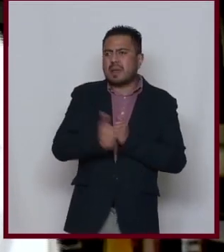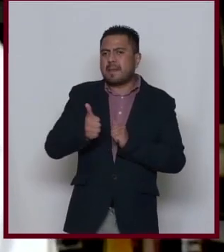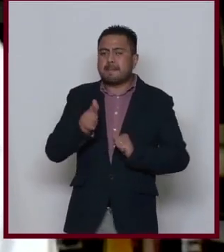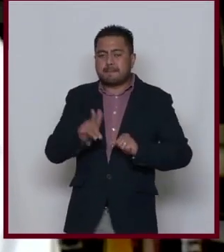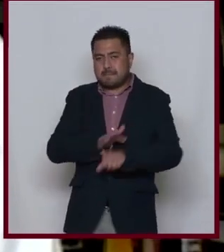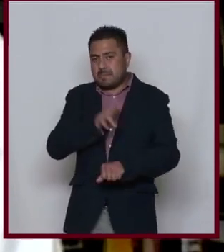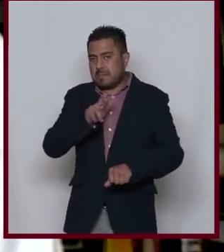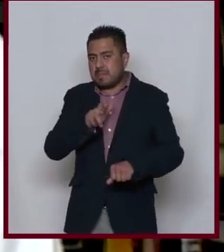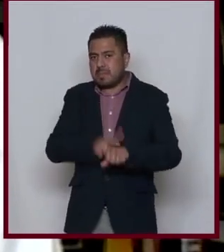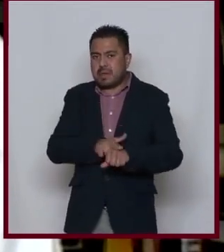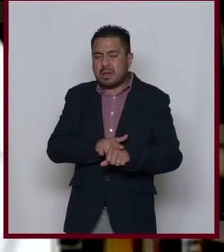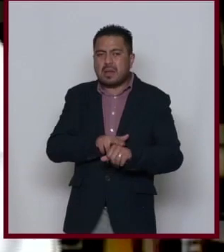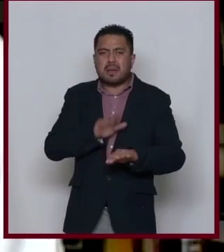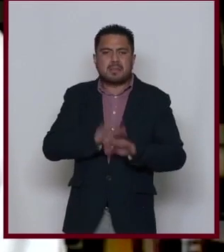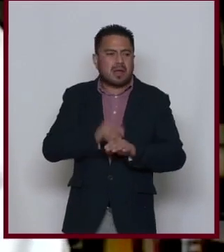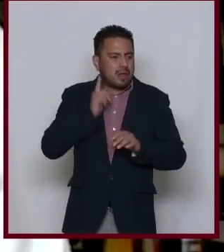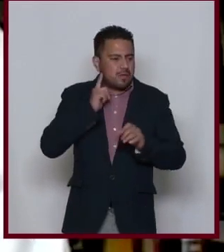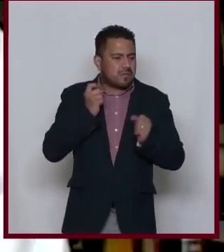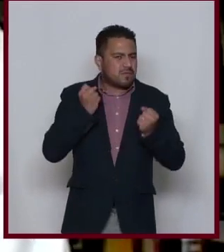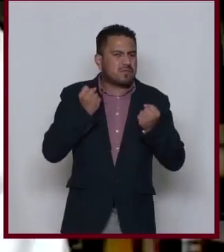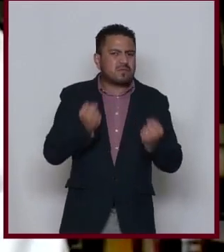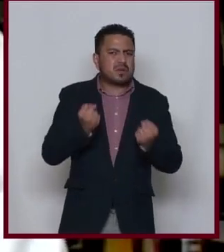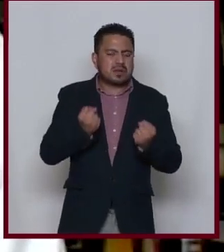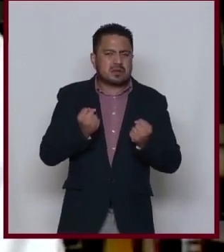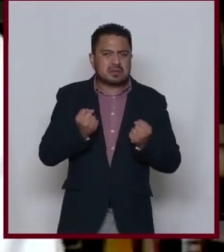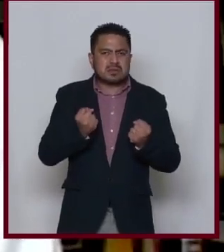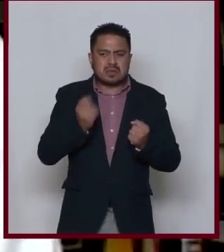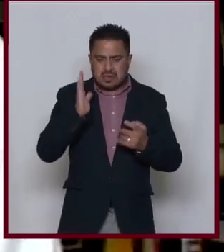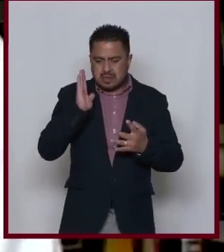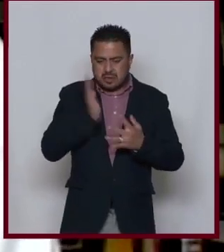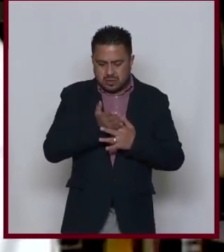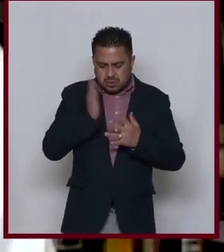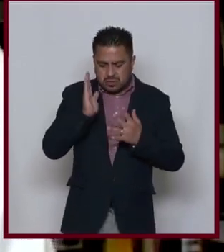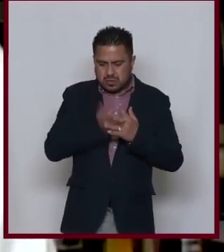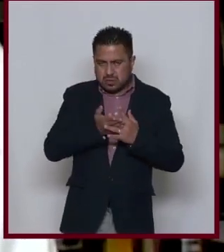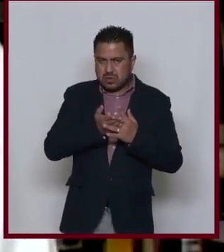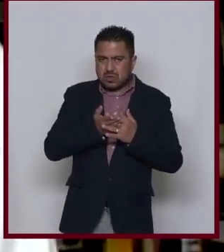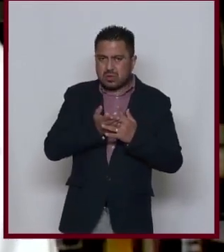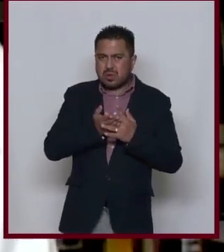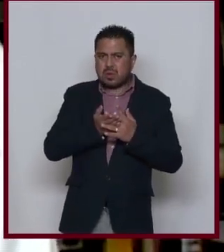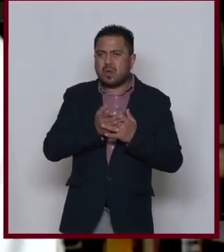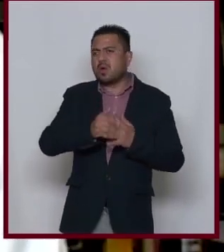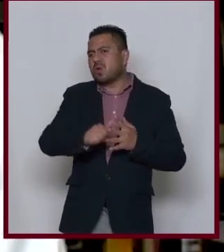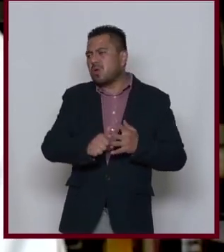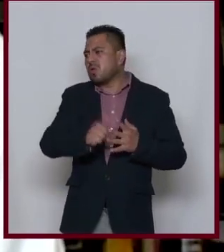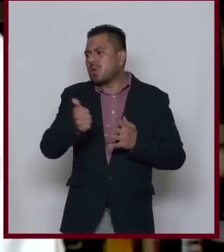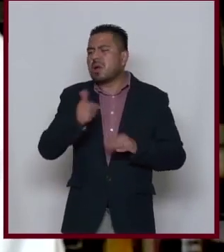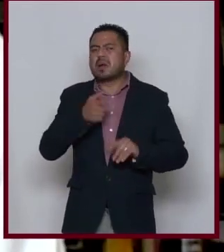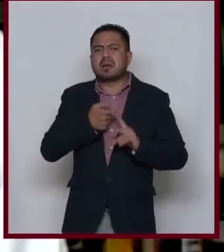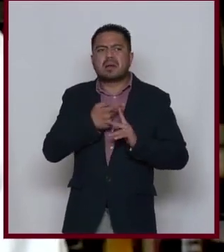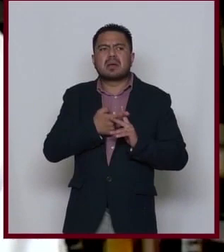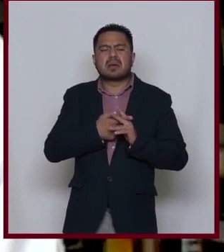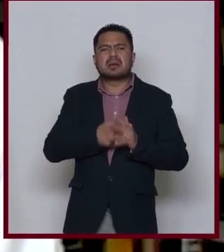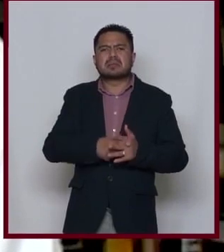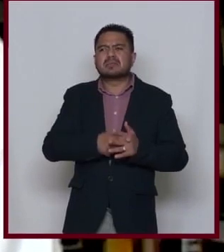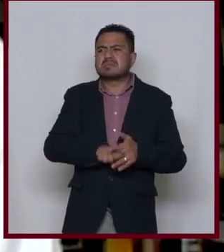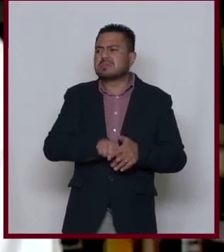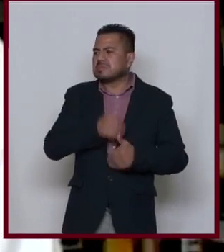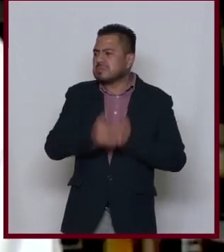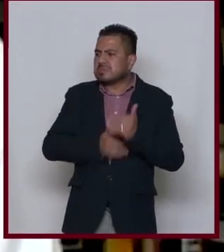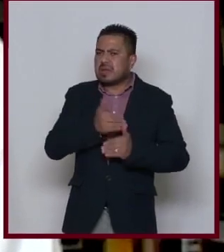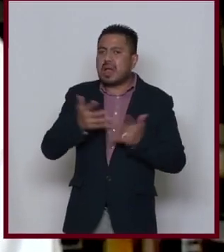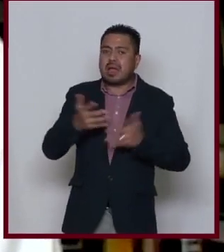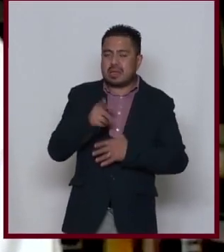mayor, digamos, más agudo. Si lo partía a 2/3 era otra nota, y empezó entonces a hacer ese